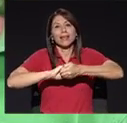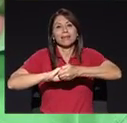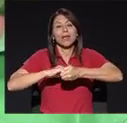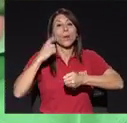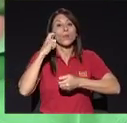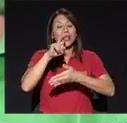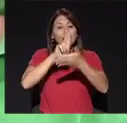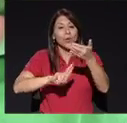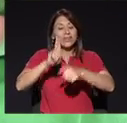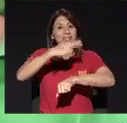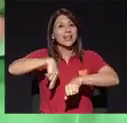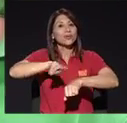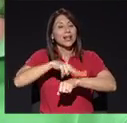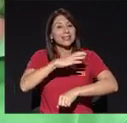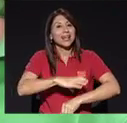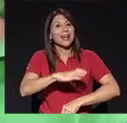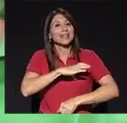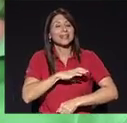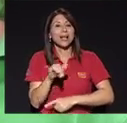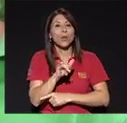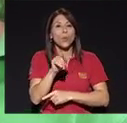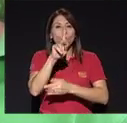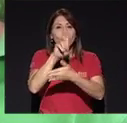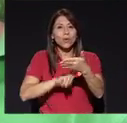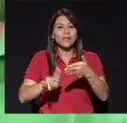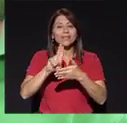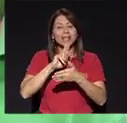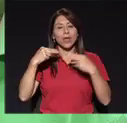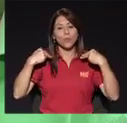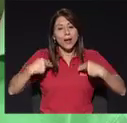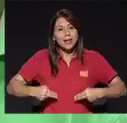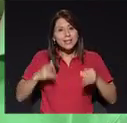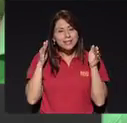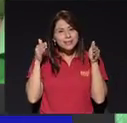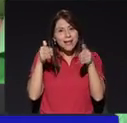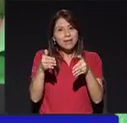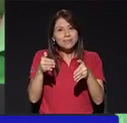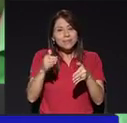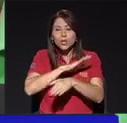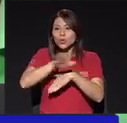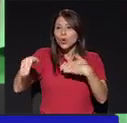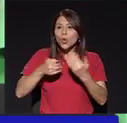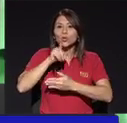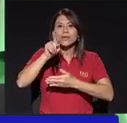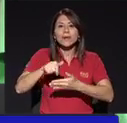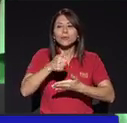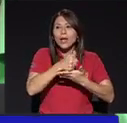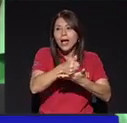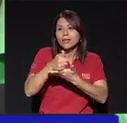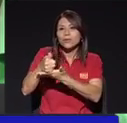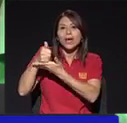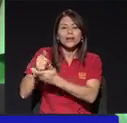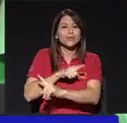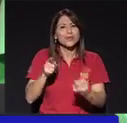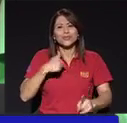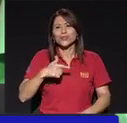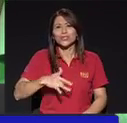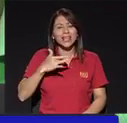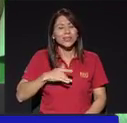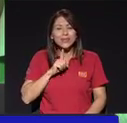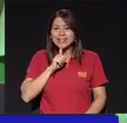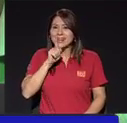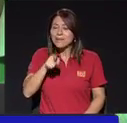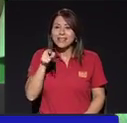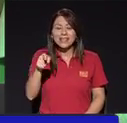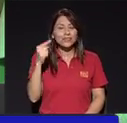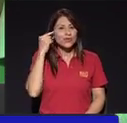prácticamente la Universidad Nacional se caracteriza como una universidad humanista, donde tenemos que ayudarnos todos, pero prácticamente yo siento que no